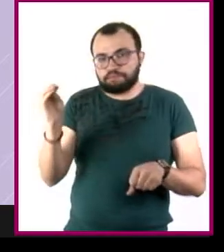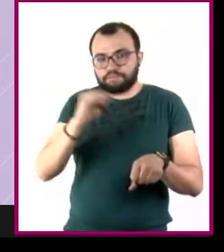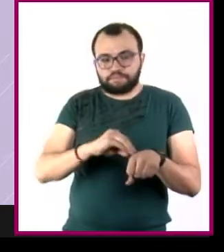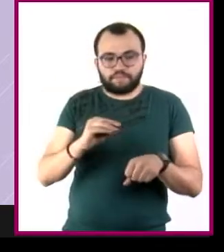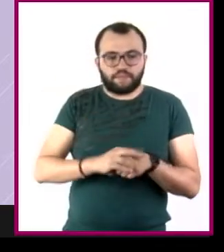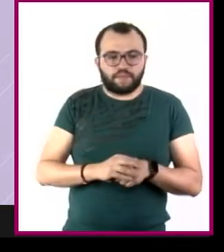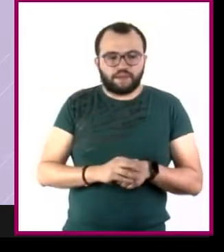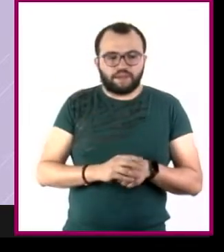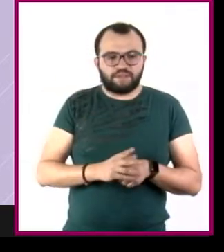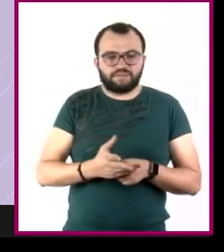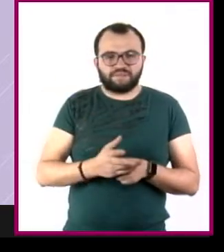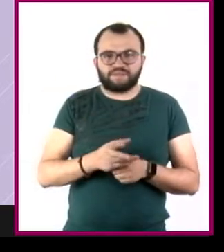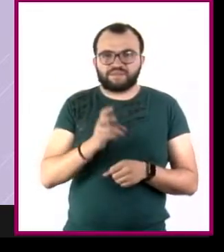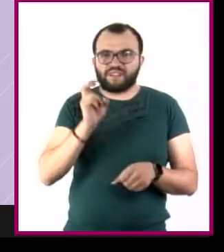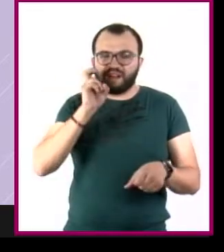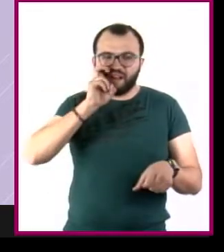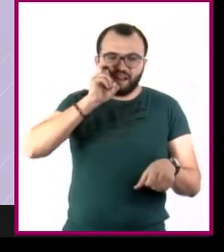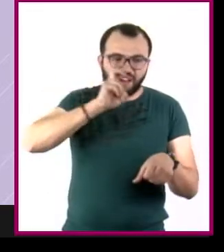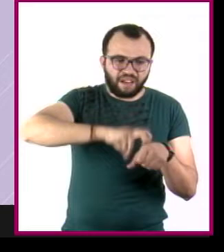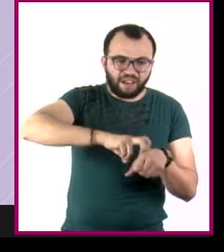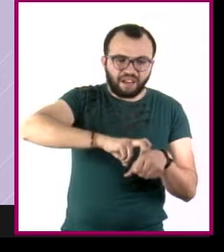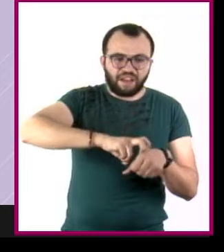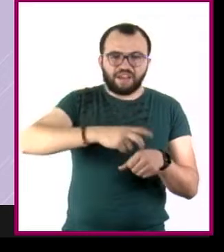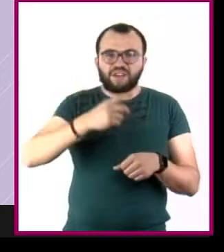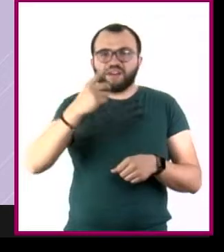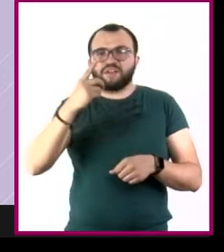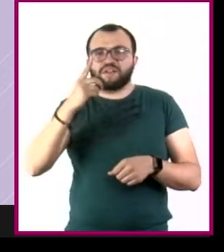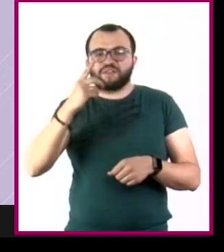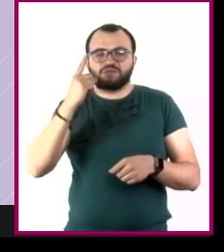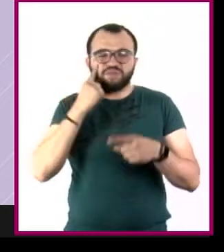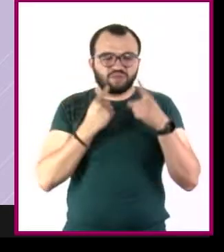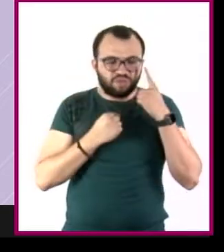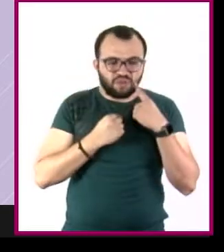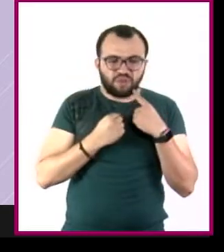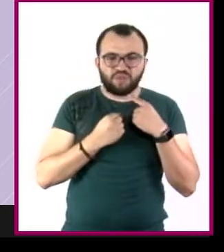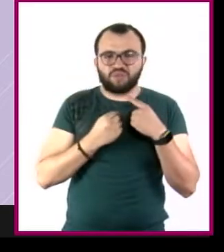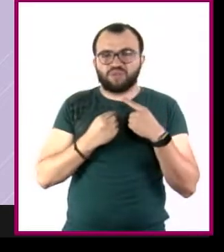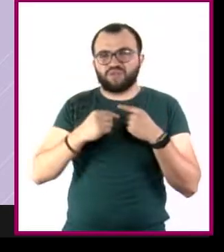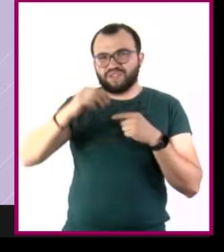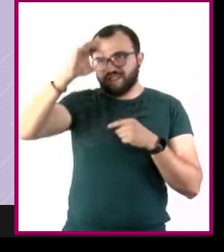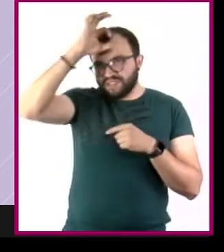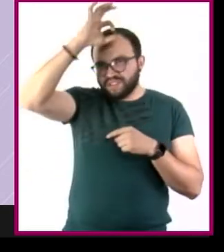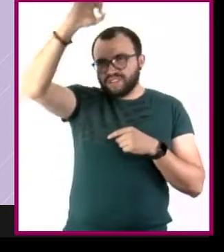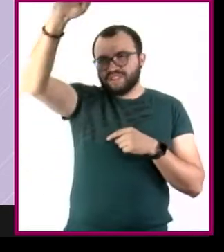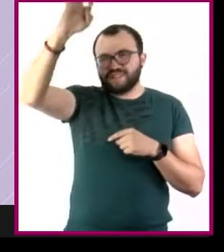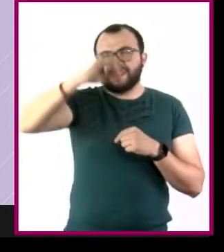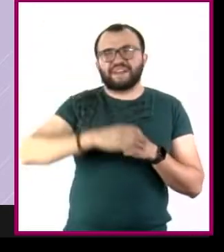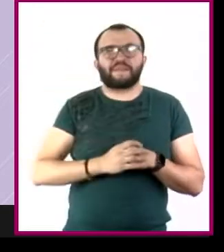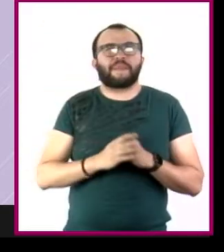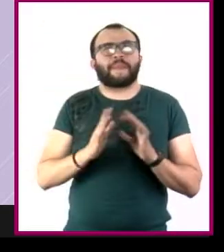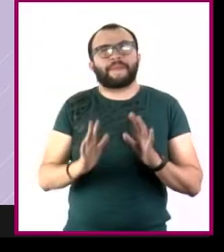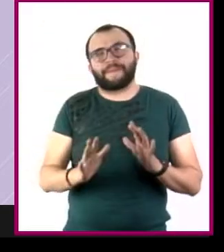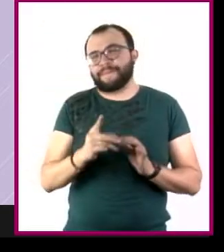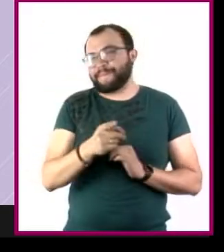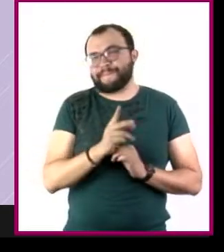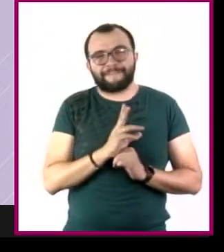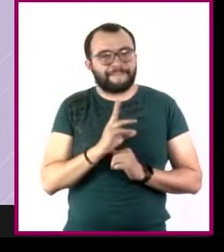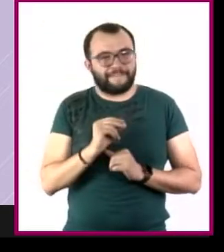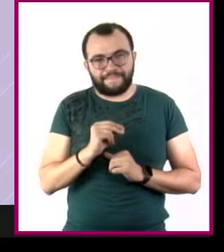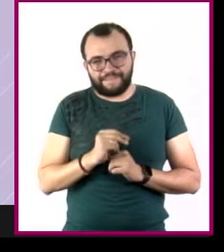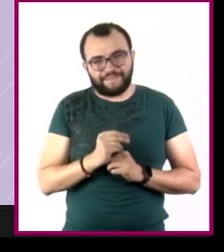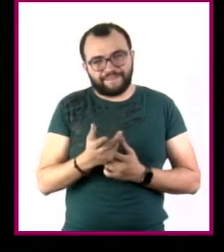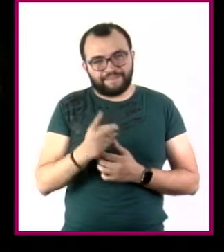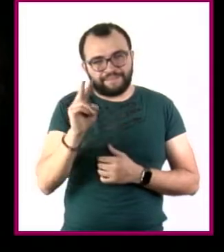¿El chupacabras? ¿La llorona? ¿Los unicornios? Ay, sí, como que no,